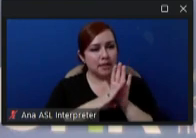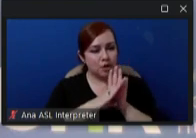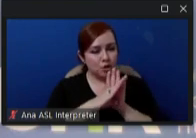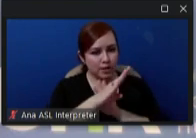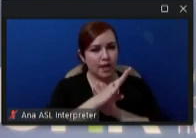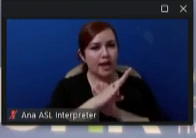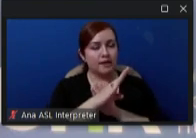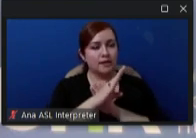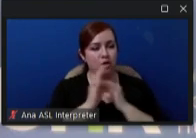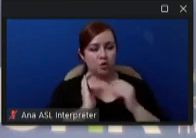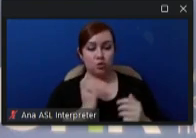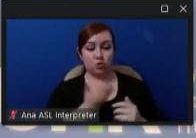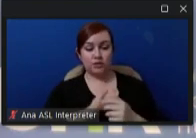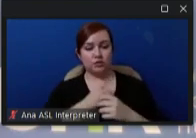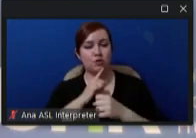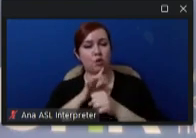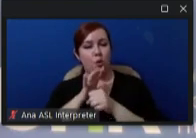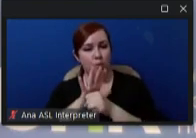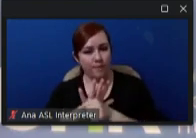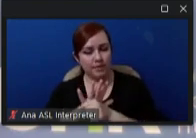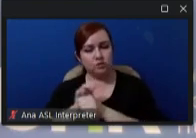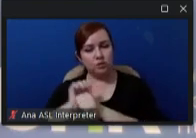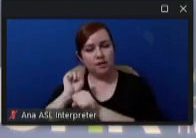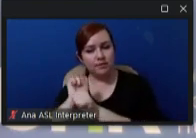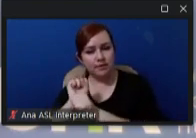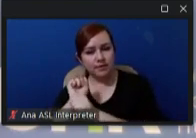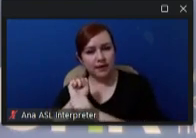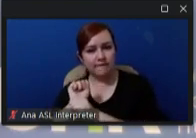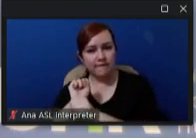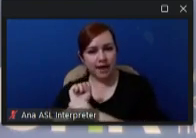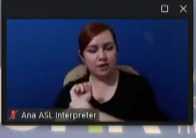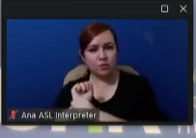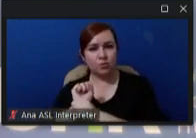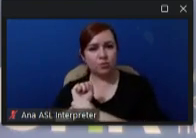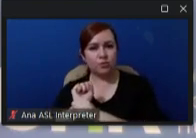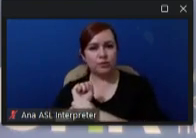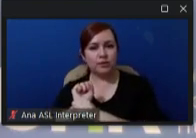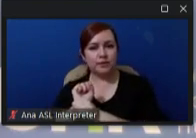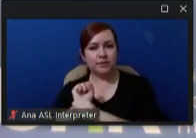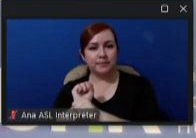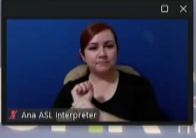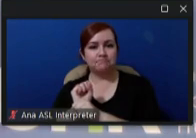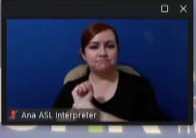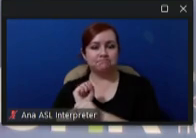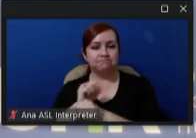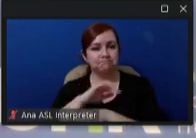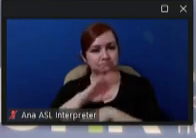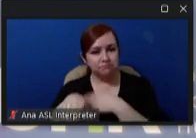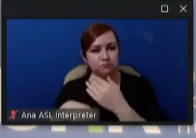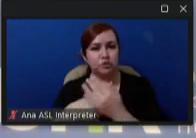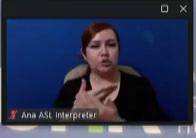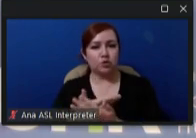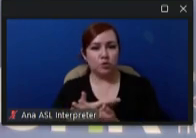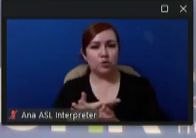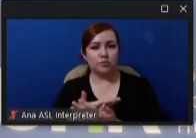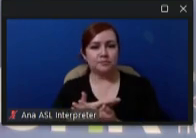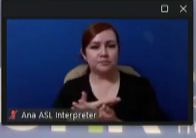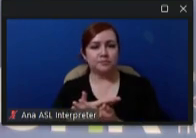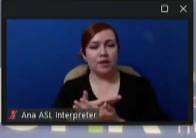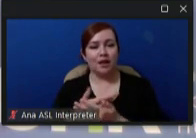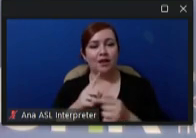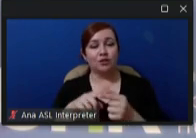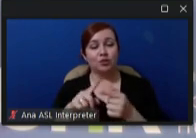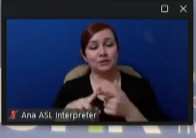nuestro compromiso y nuestro trabajo de coadyuvancia a las partes. Entonces, muchas gracias por